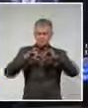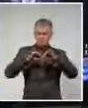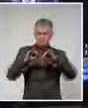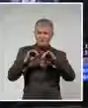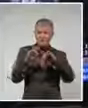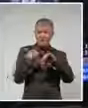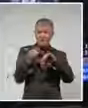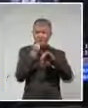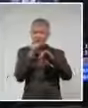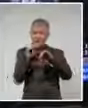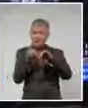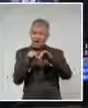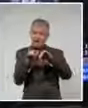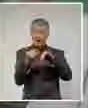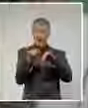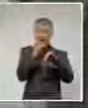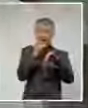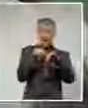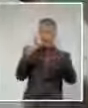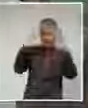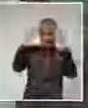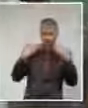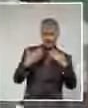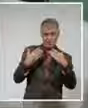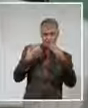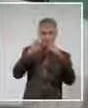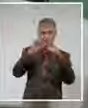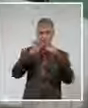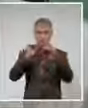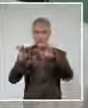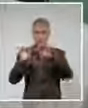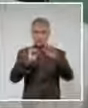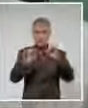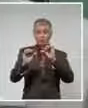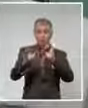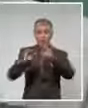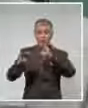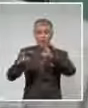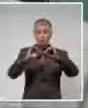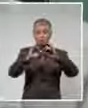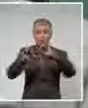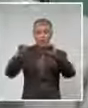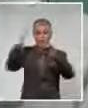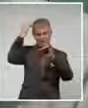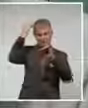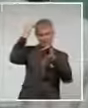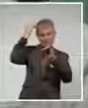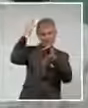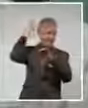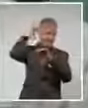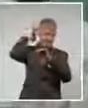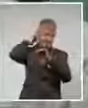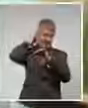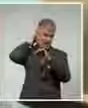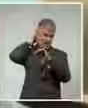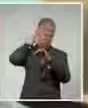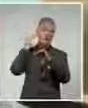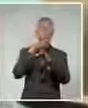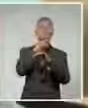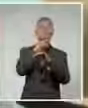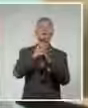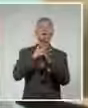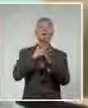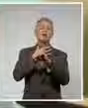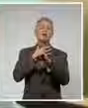su inserción al organismo de él, es decir, la fuimos separando por plano de la cabeza, de la región cervical y del cuello.